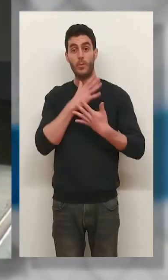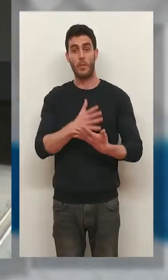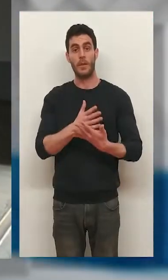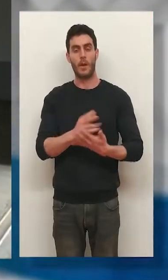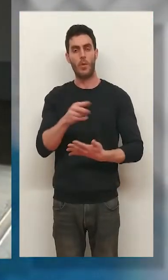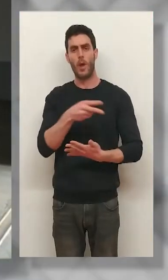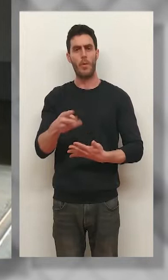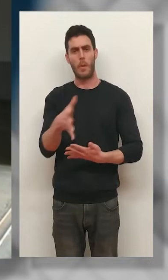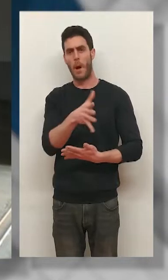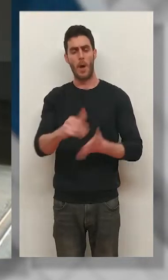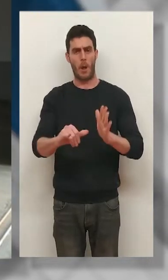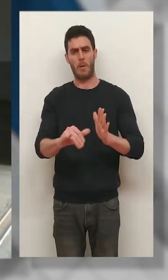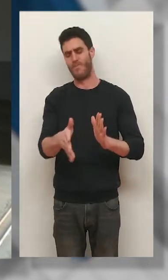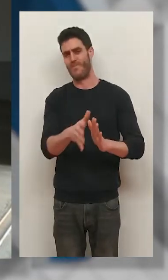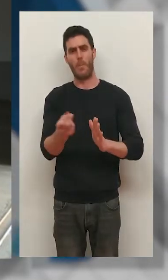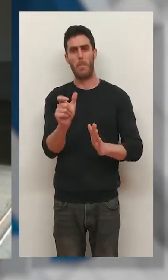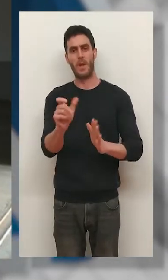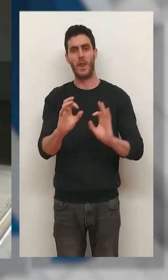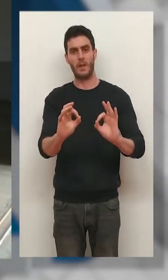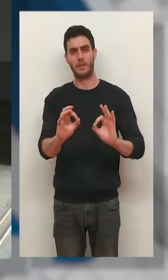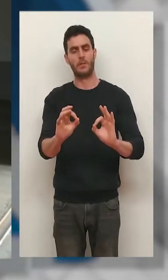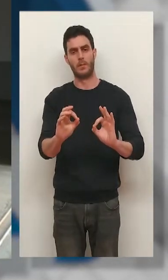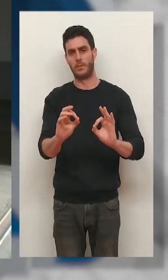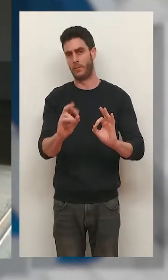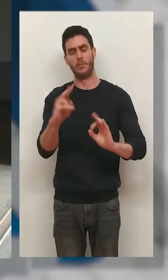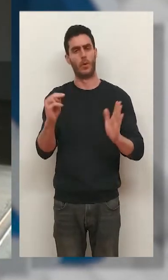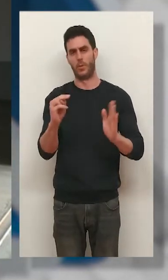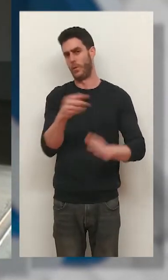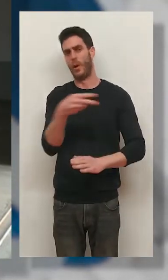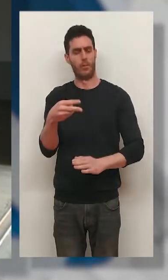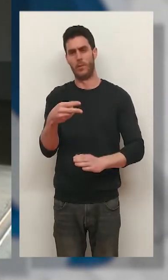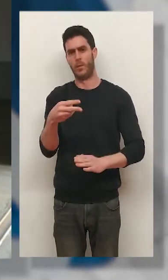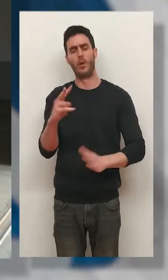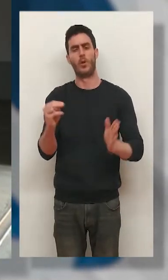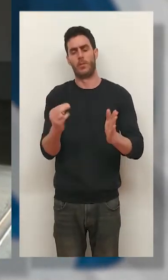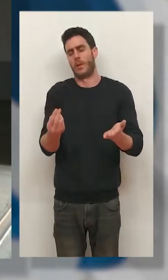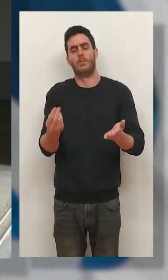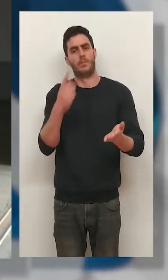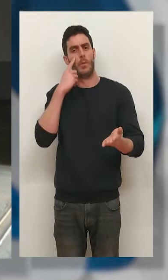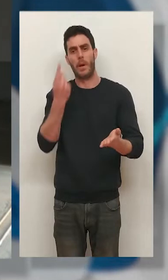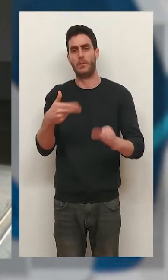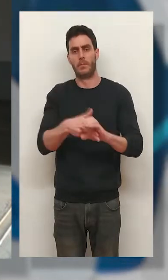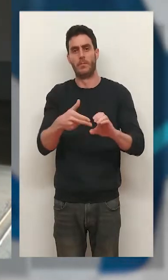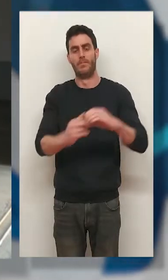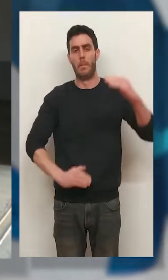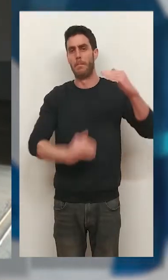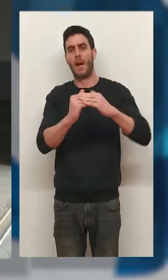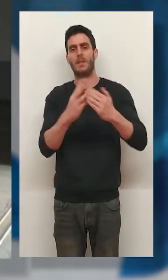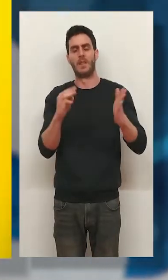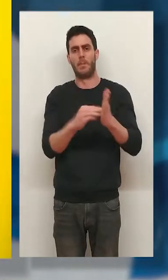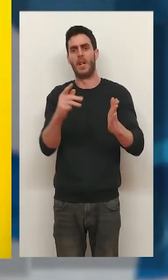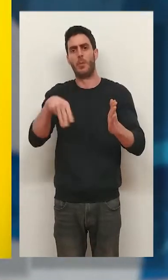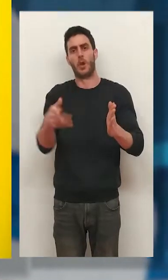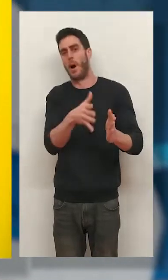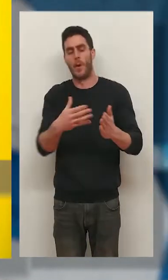pues a día de hoy está cerca de los 2 euros, pues casi, bueno, superará los 2.000 euros llenar un depósito. Y claro, con eso ten en cuenta que puedes andar unos 3.000